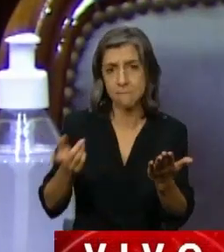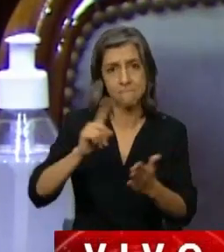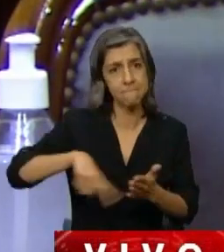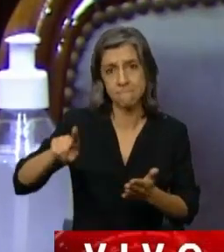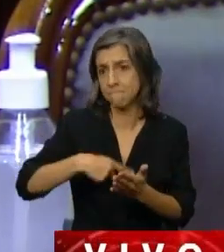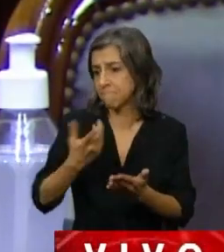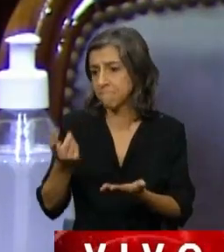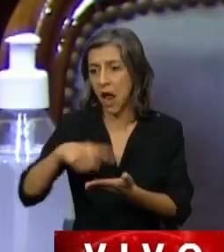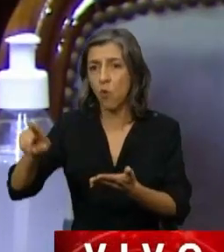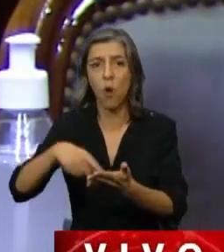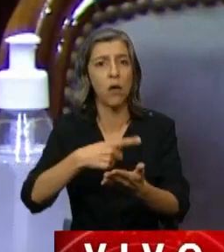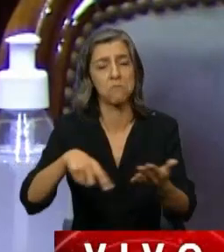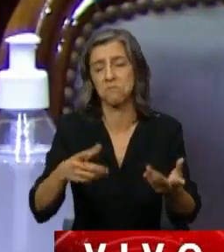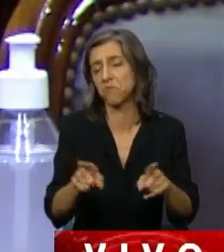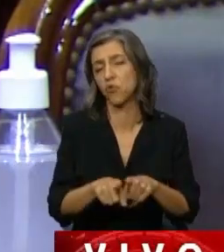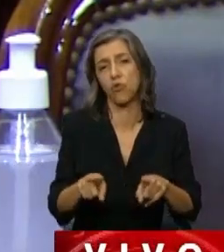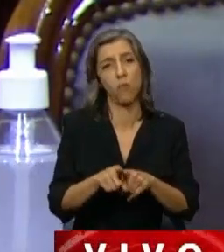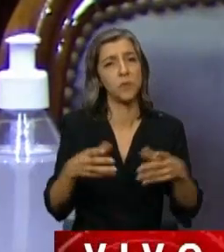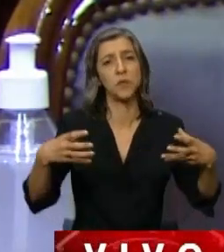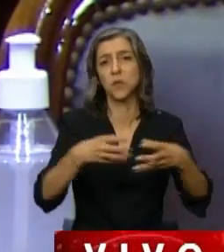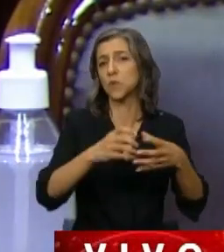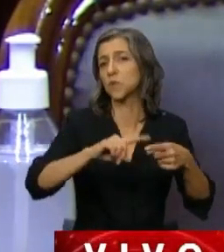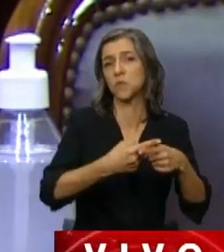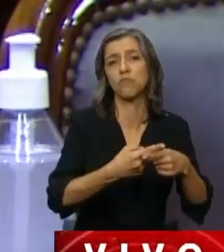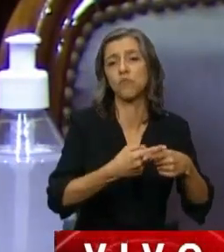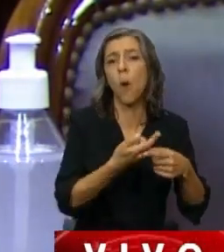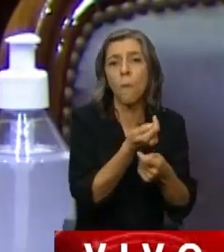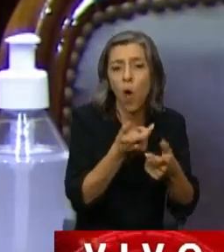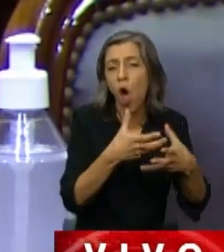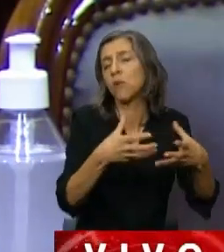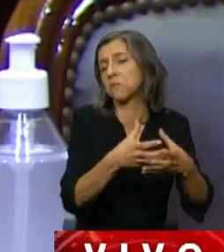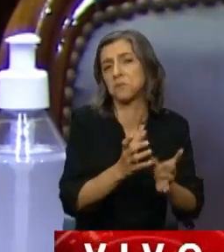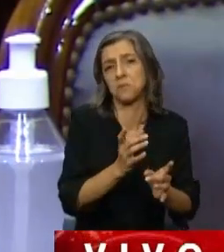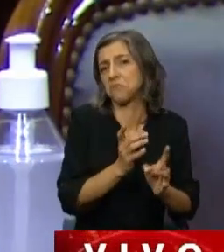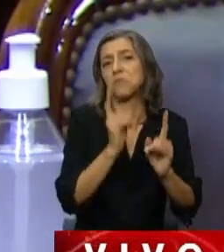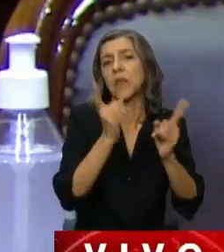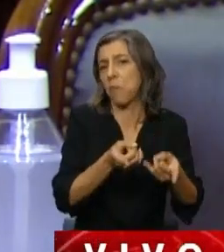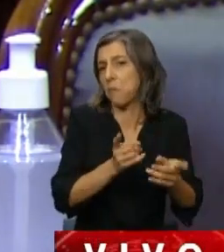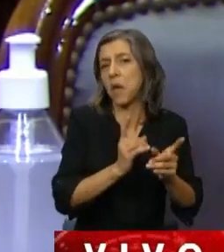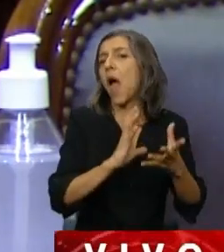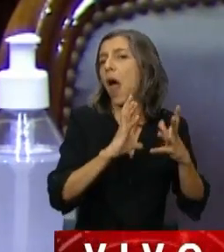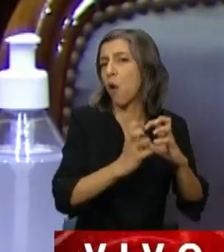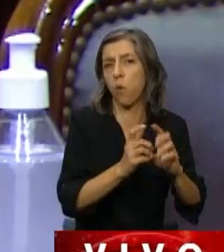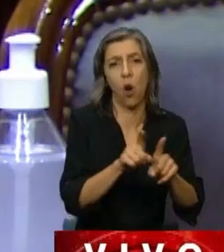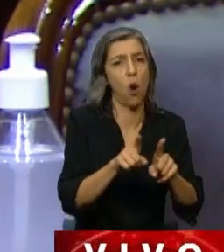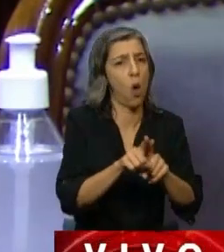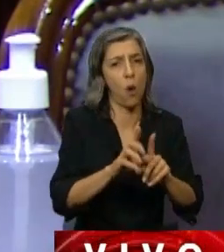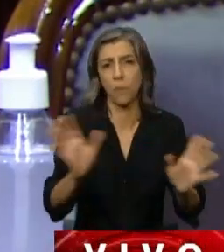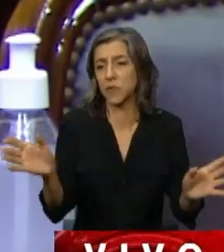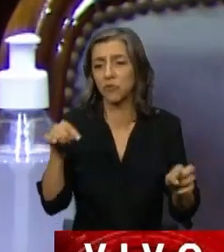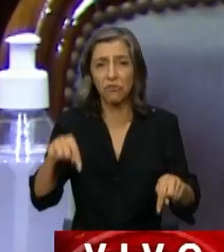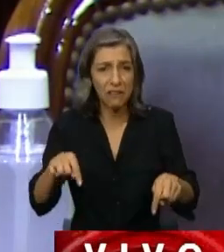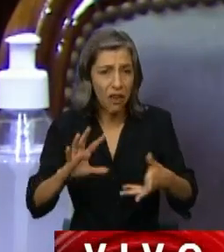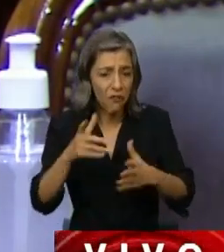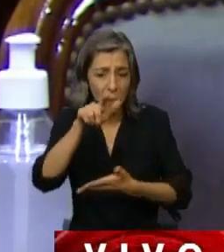fuerzas menores es absolutamente mentira que esto favorezca a los partidos minoritarios